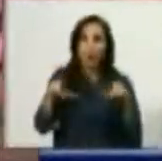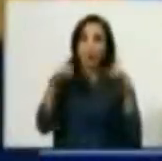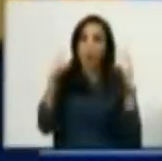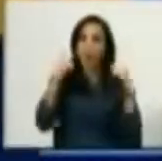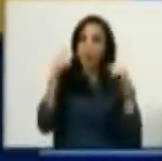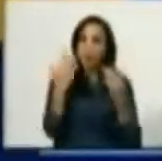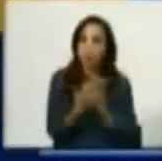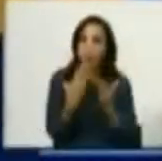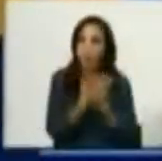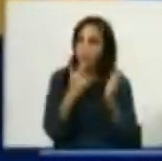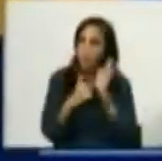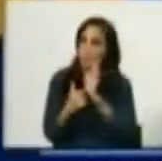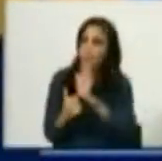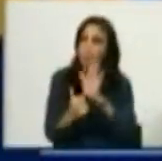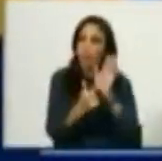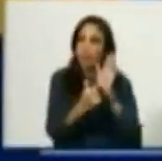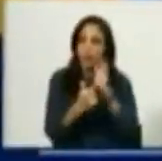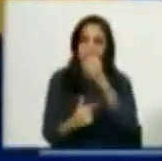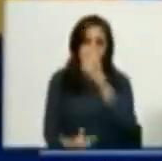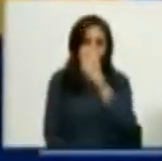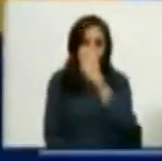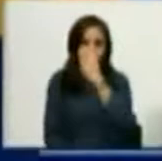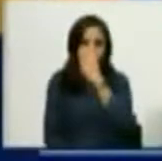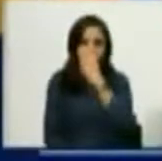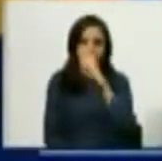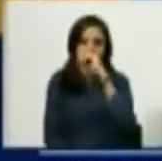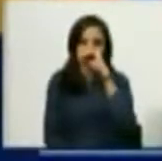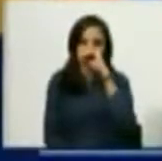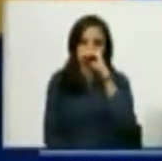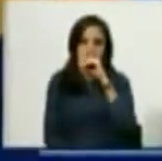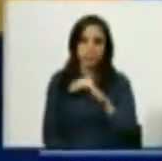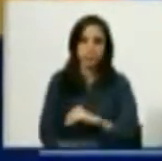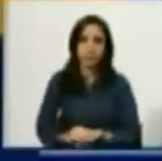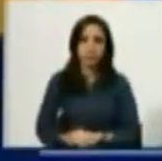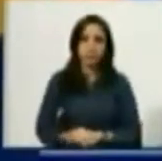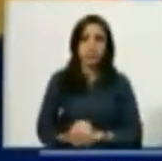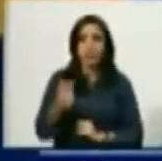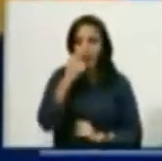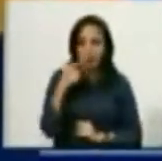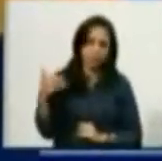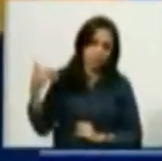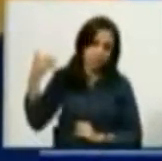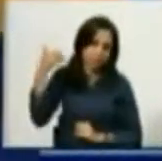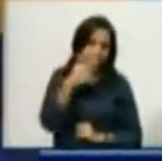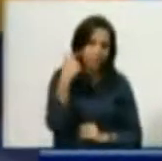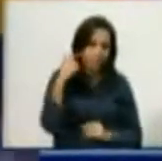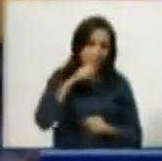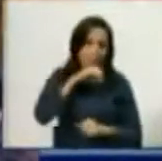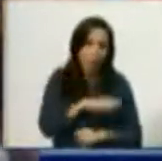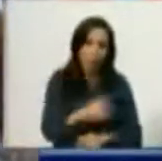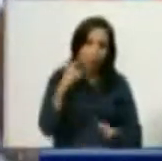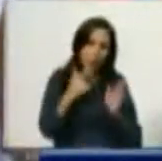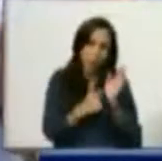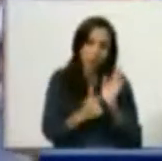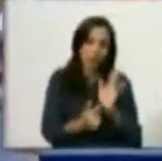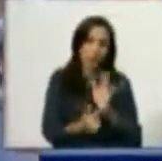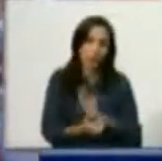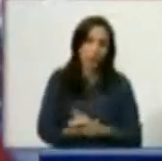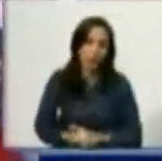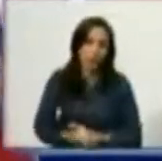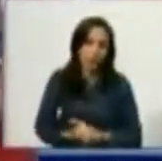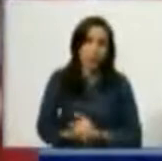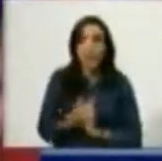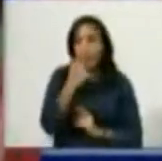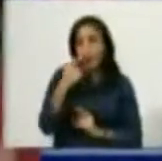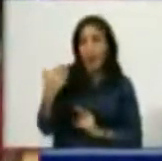además lo ha demostrado a lo largo de la historia y sobre todo después de la